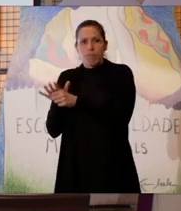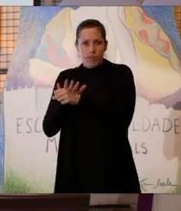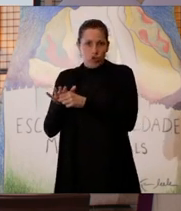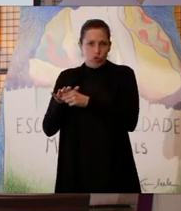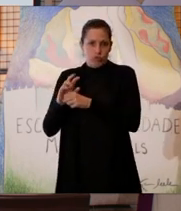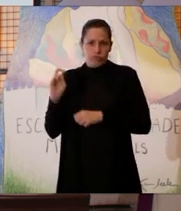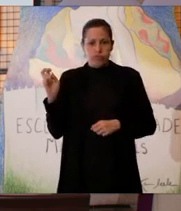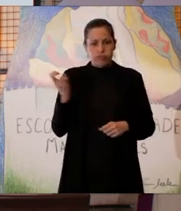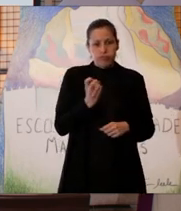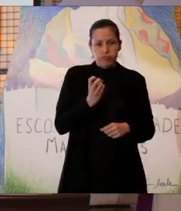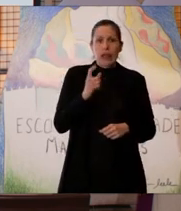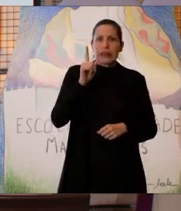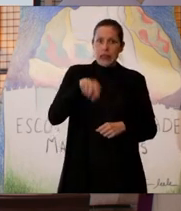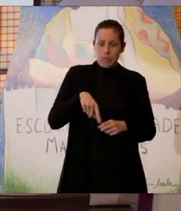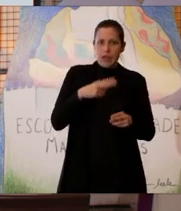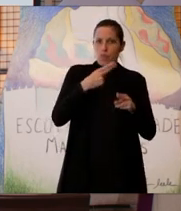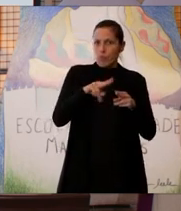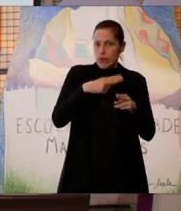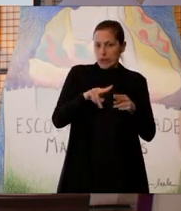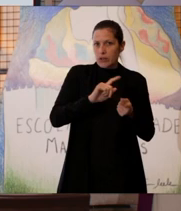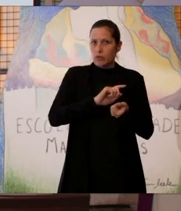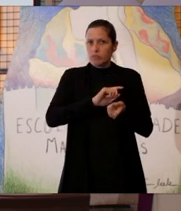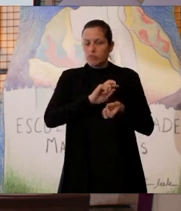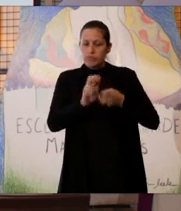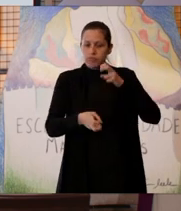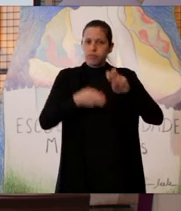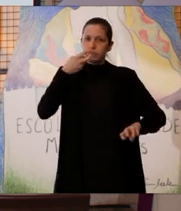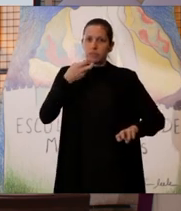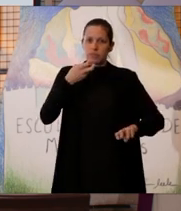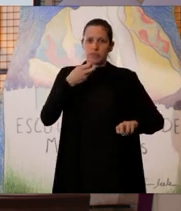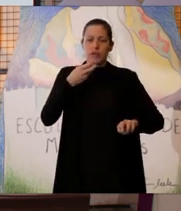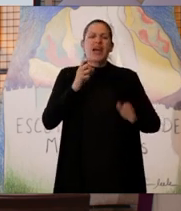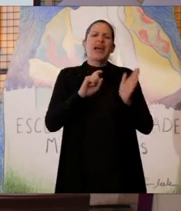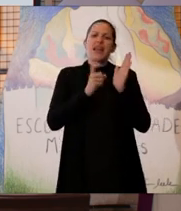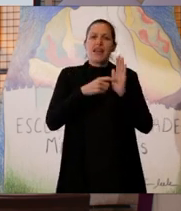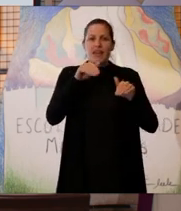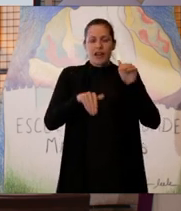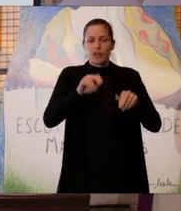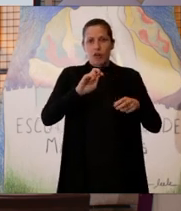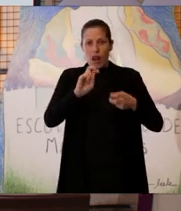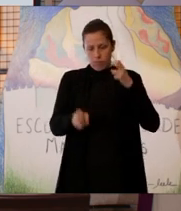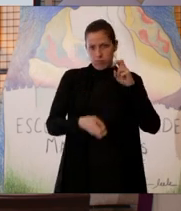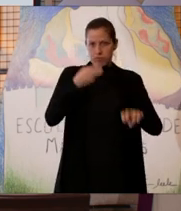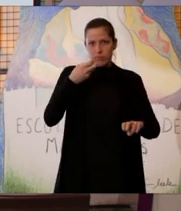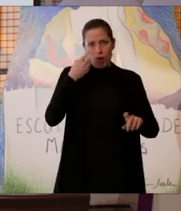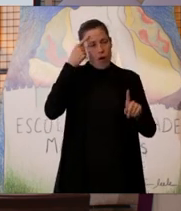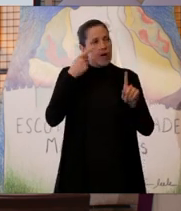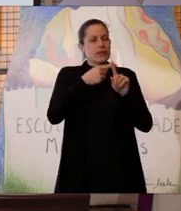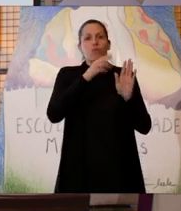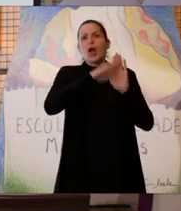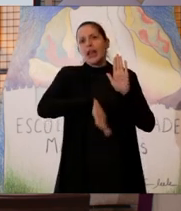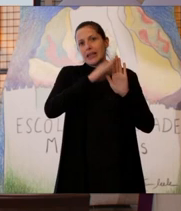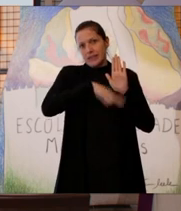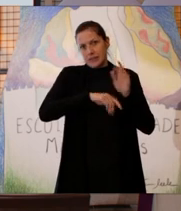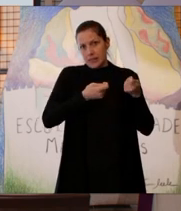en el ámbito político cambia dos leyes la modificación de la ley electoral para que las listas sean cremalleras tanto en el congreso como